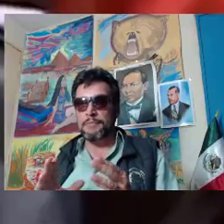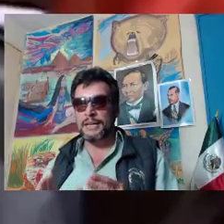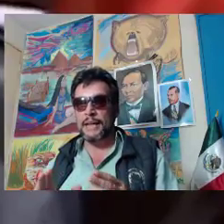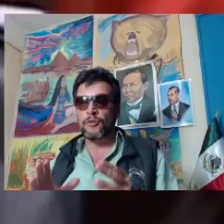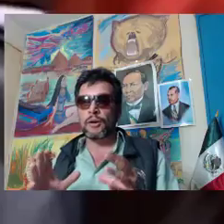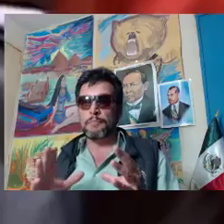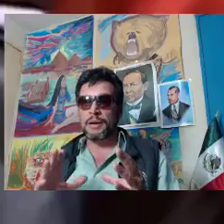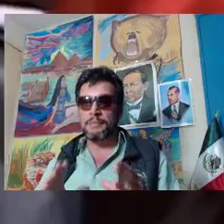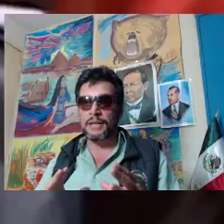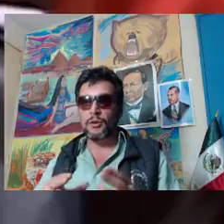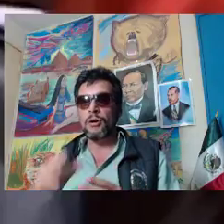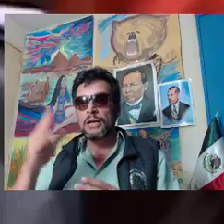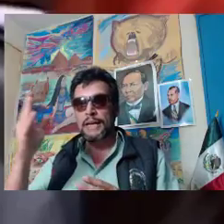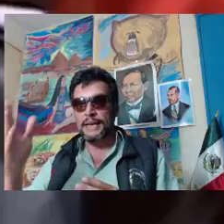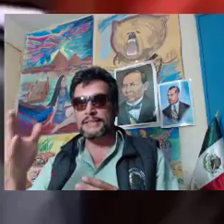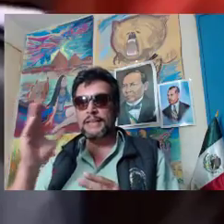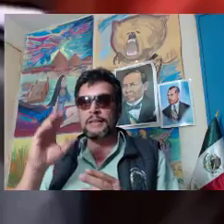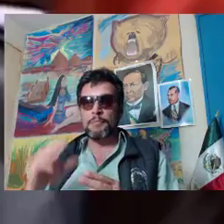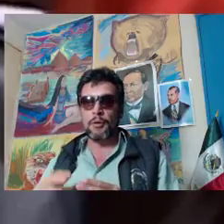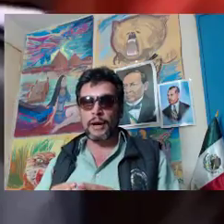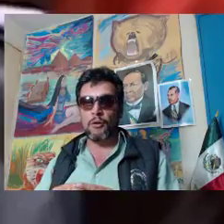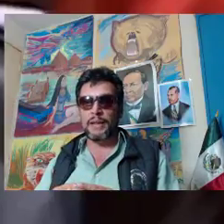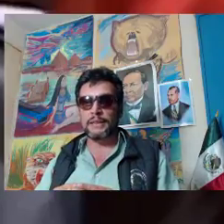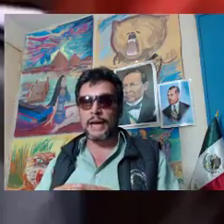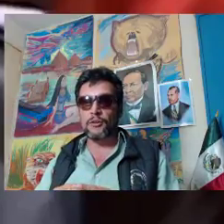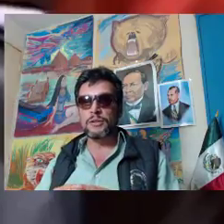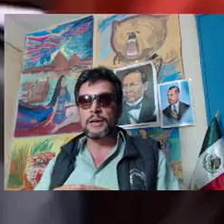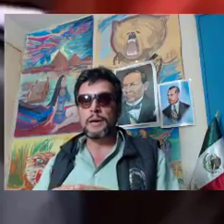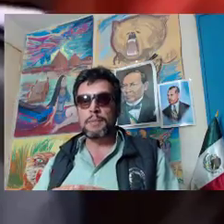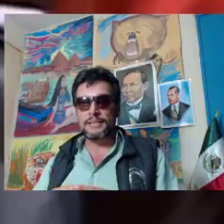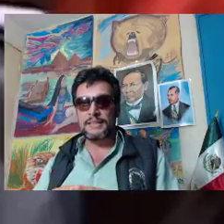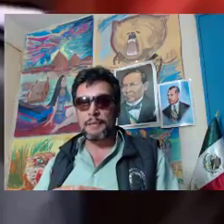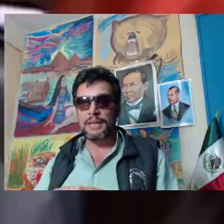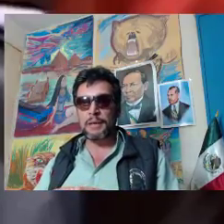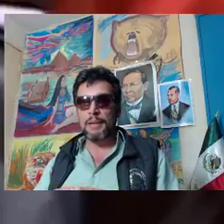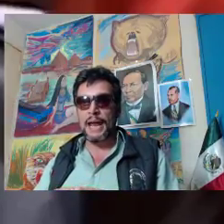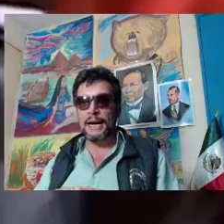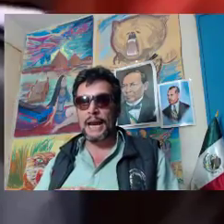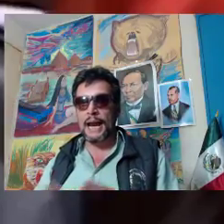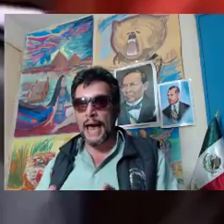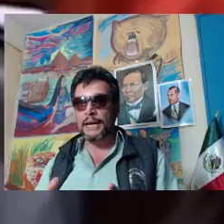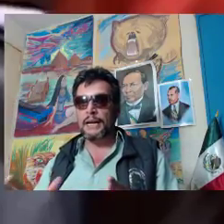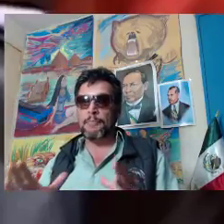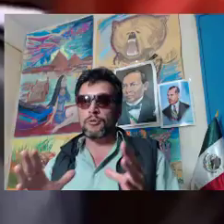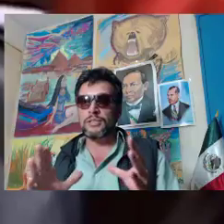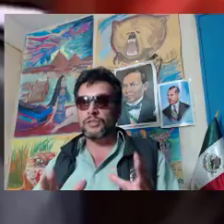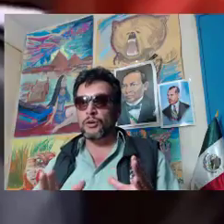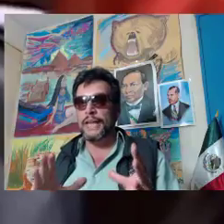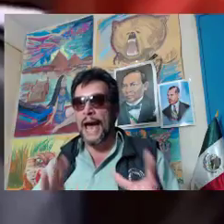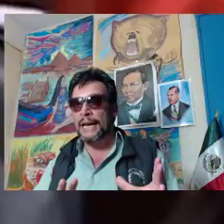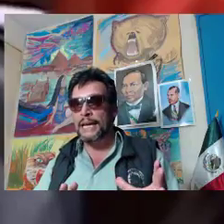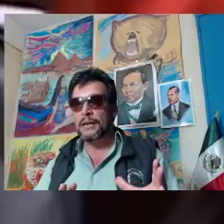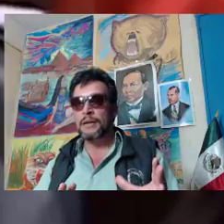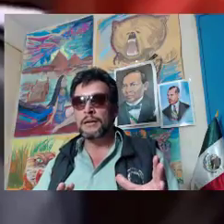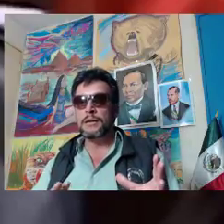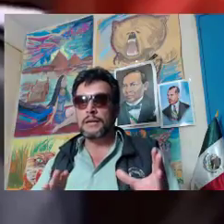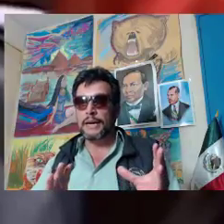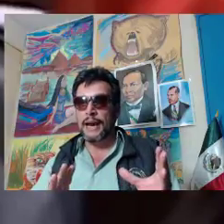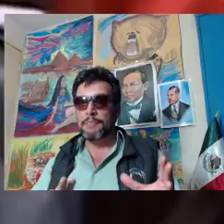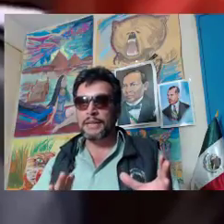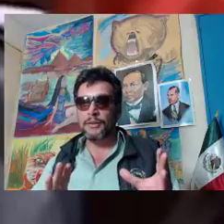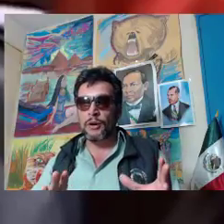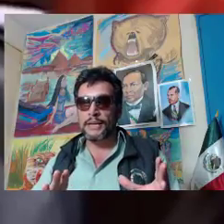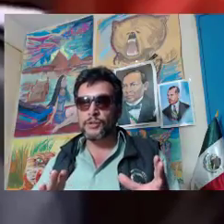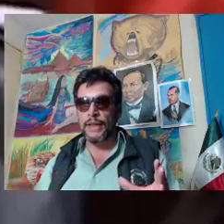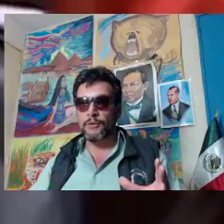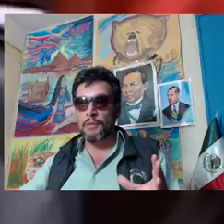está eliminando, reprimiendo este tipo de comentarios, precisamente para aclarar la posición de alguien